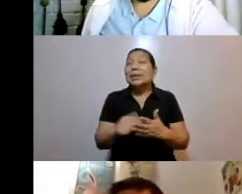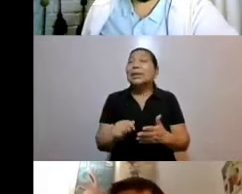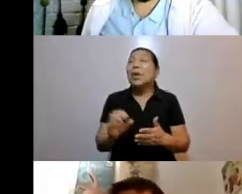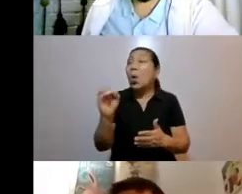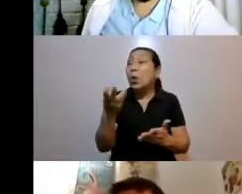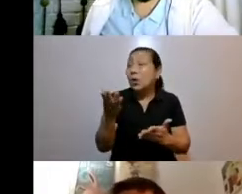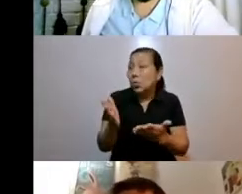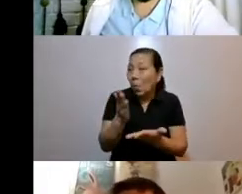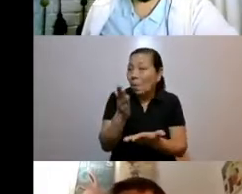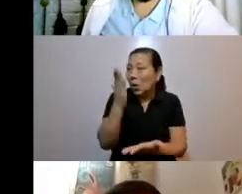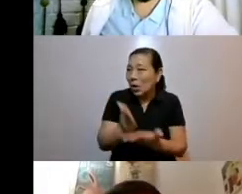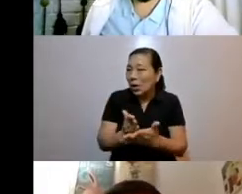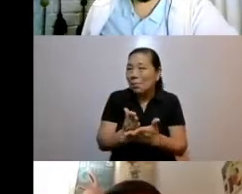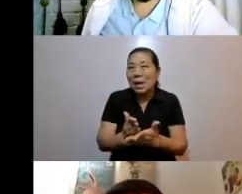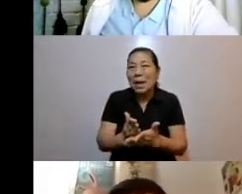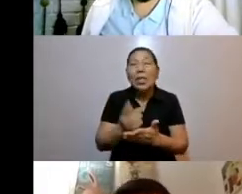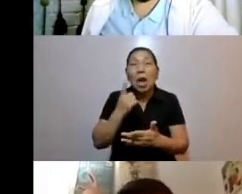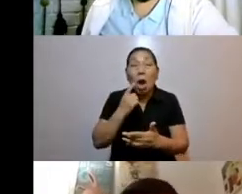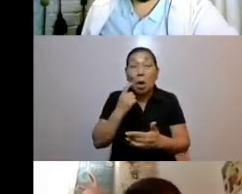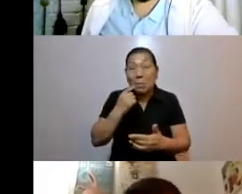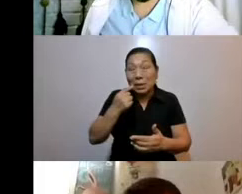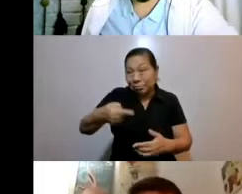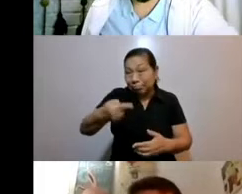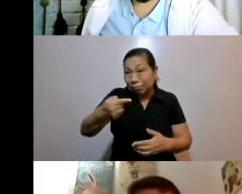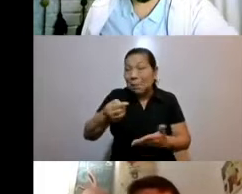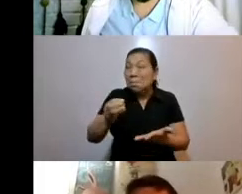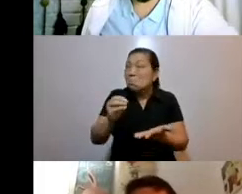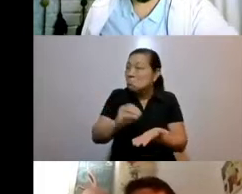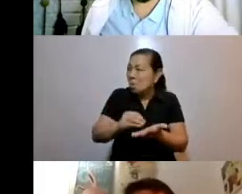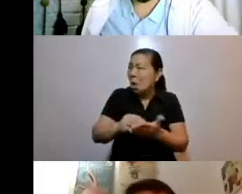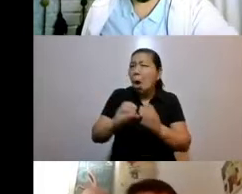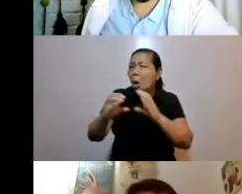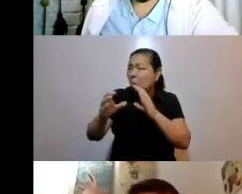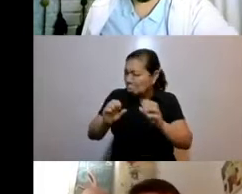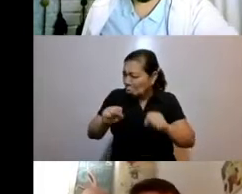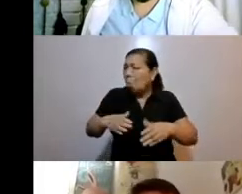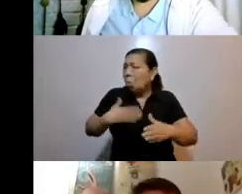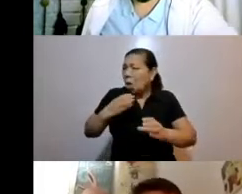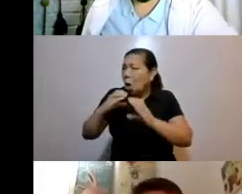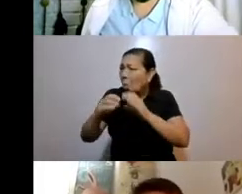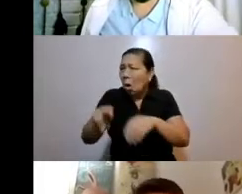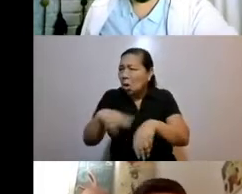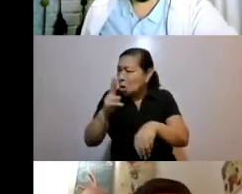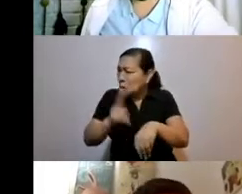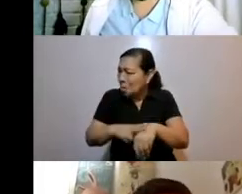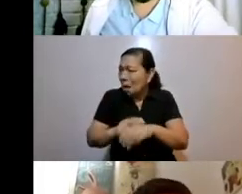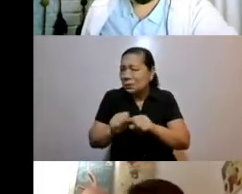que el problema sexual de la disfunción eréctil pueda ser más conversado, se pueda hablar